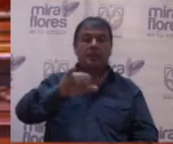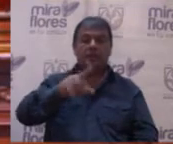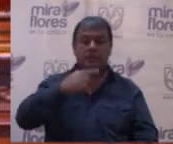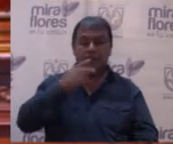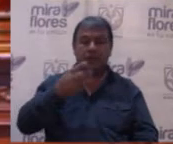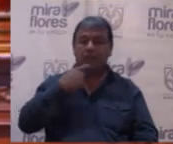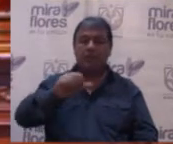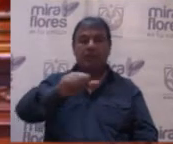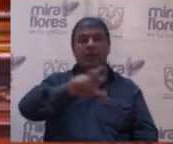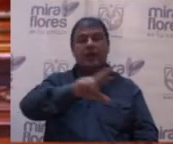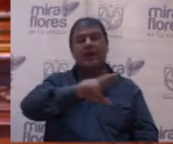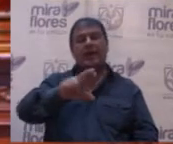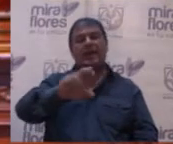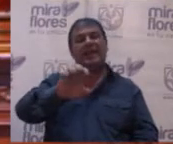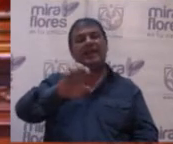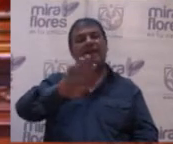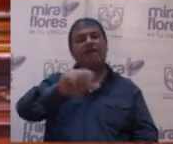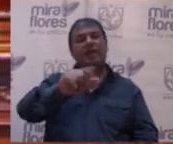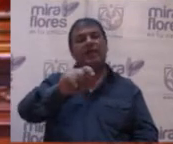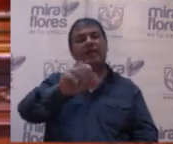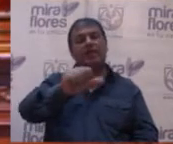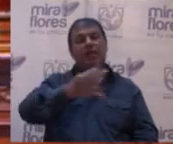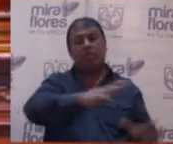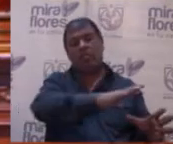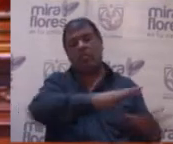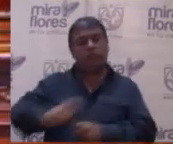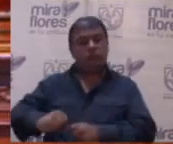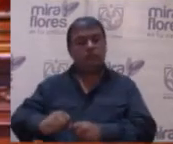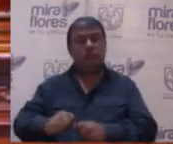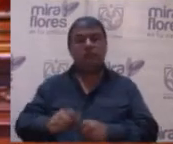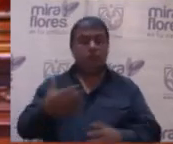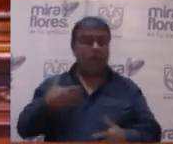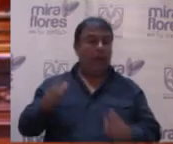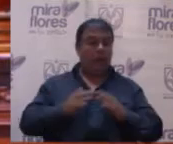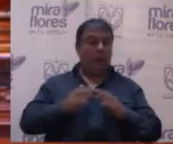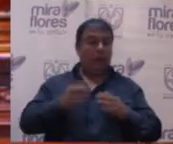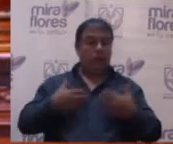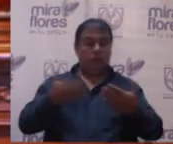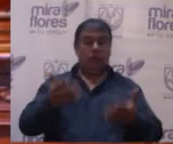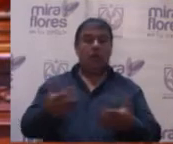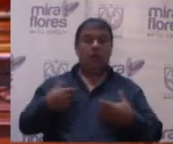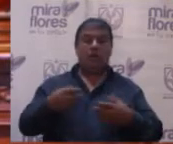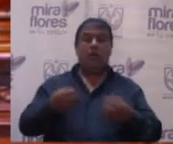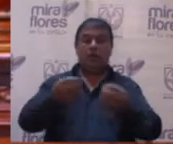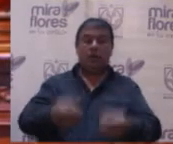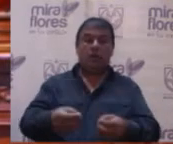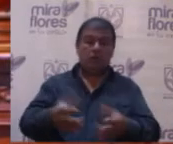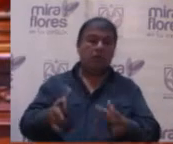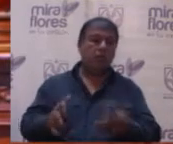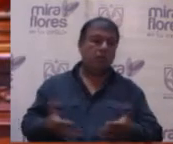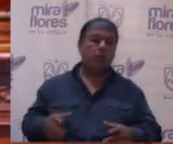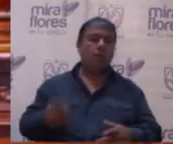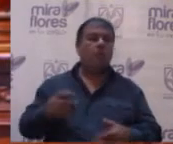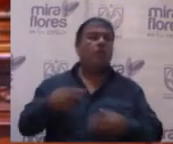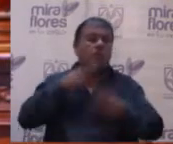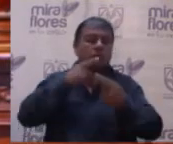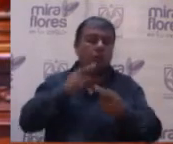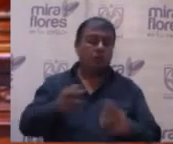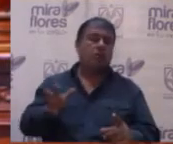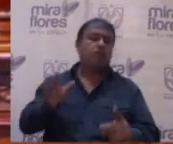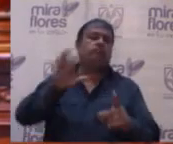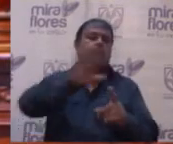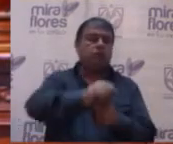Y digo arrebatado porque lamentablemente este era un inmueble que se nos había otorgado producto de una incautación a una persona